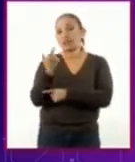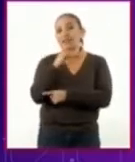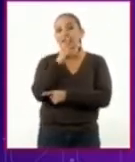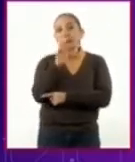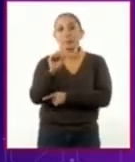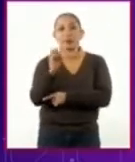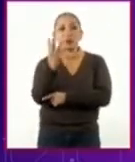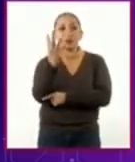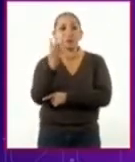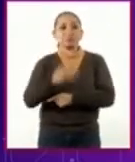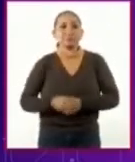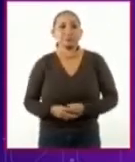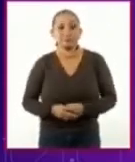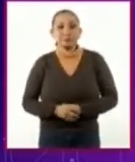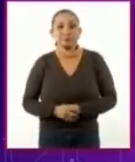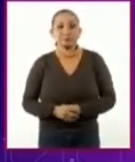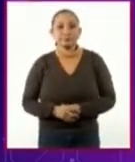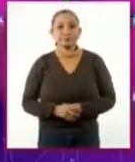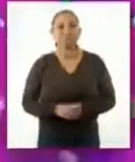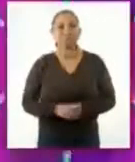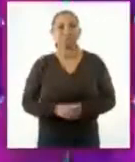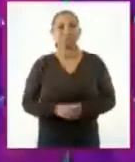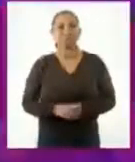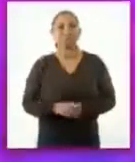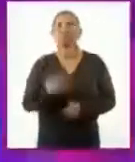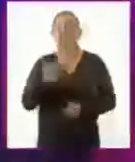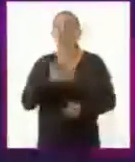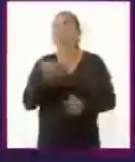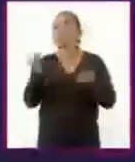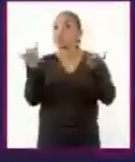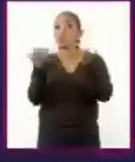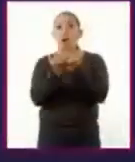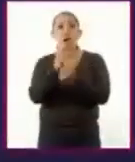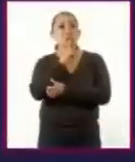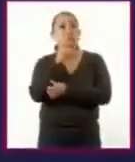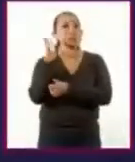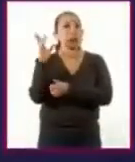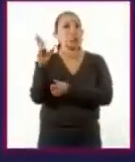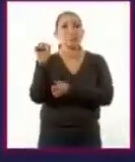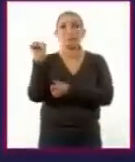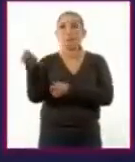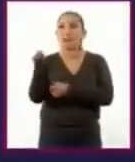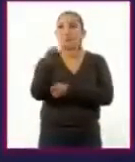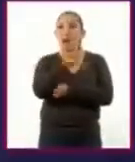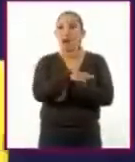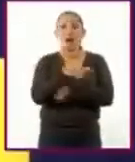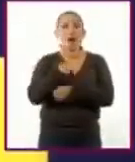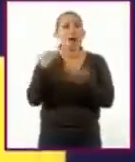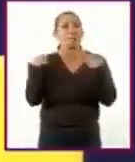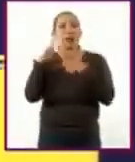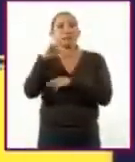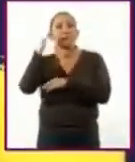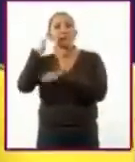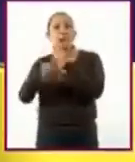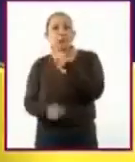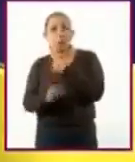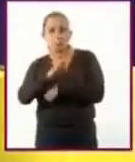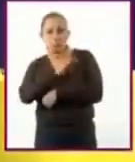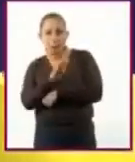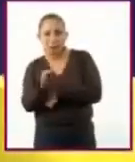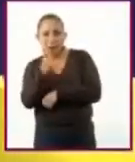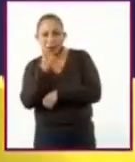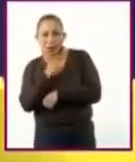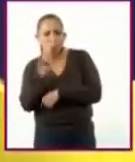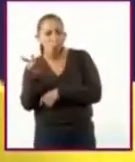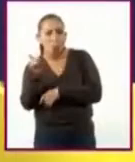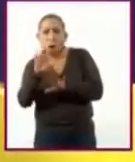igual a 24. Obtuvimos el mismo resultado. Maestra Leti, para concluir, ¿nos podría comentar